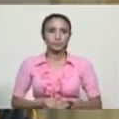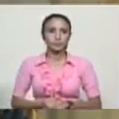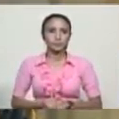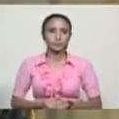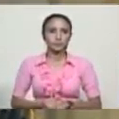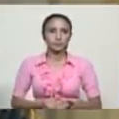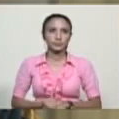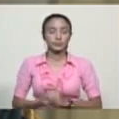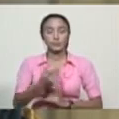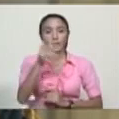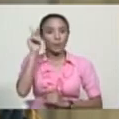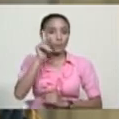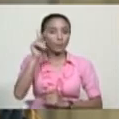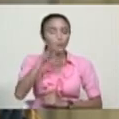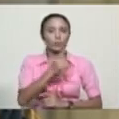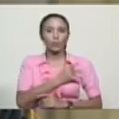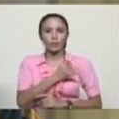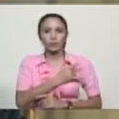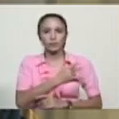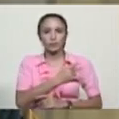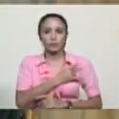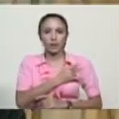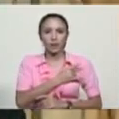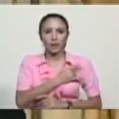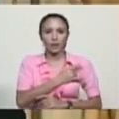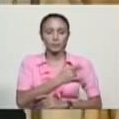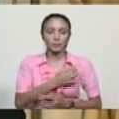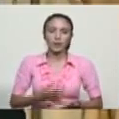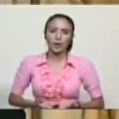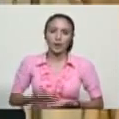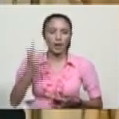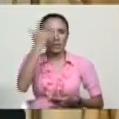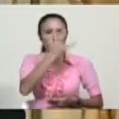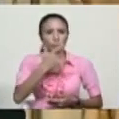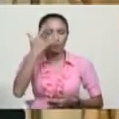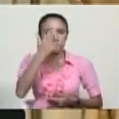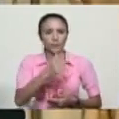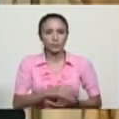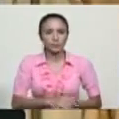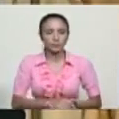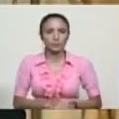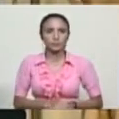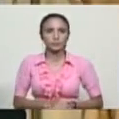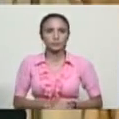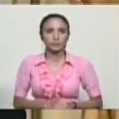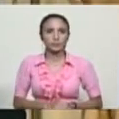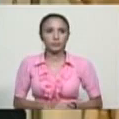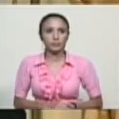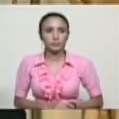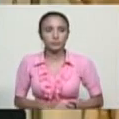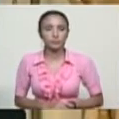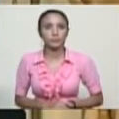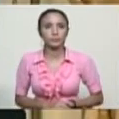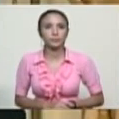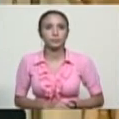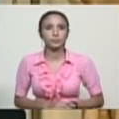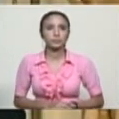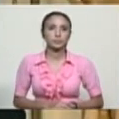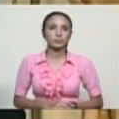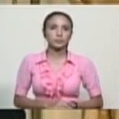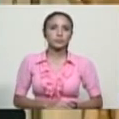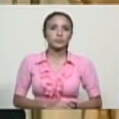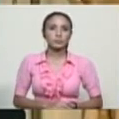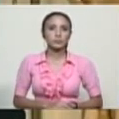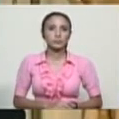camarada, profesor de la Universidad de Estudios del Desarrollo de Sudáfrica, al compañero